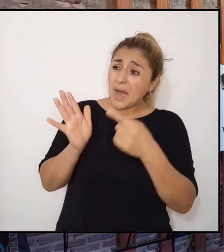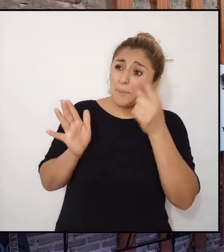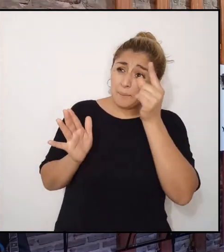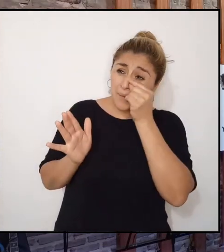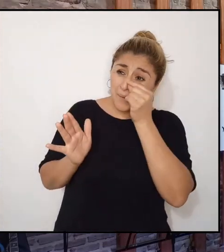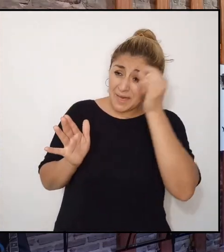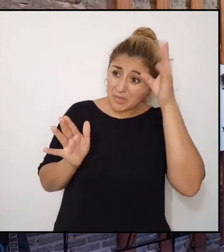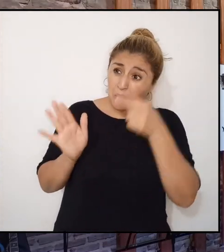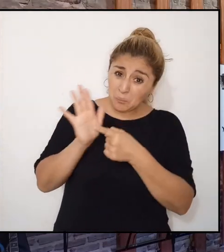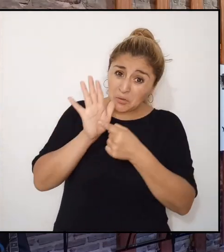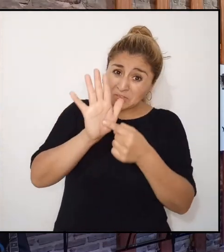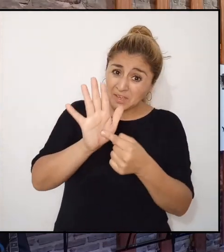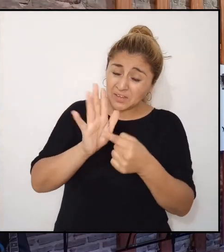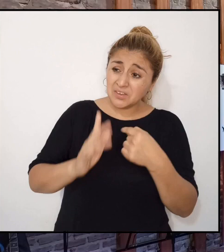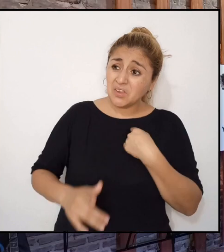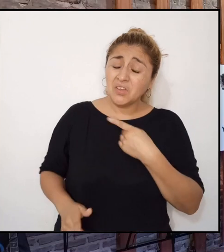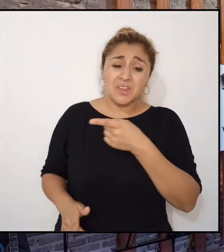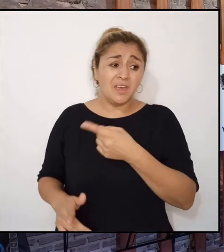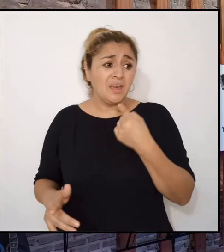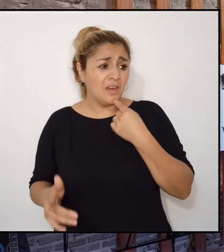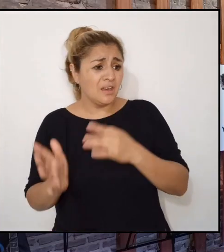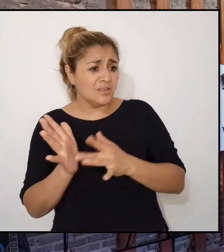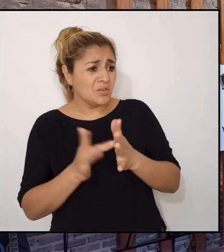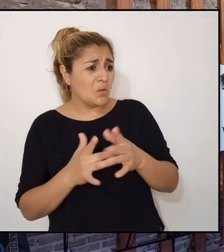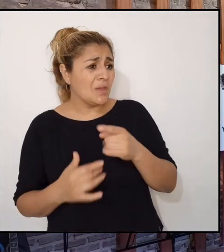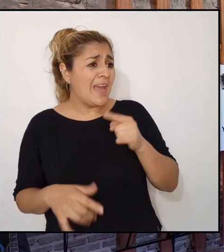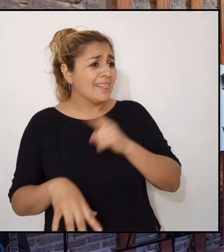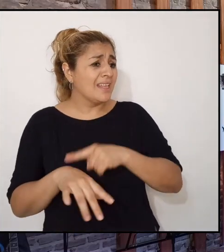ay, Señor, voy toda la reunión y nunca lloro, nunca nada.